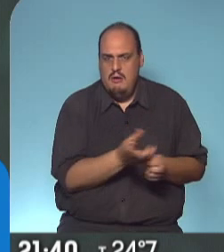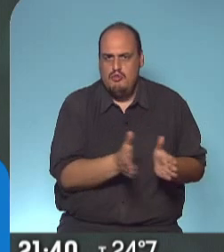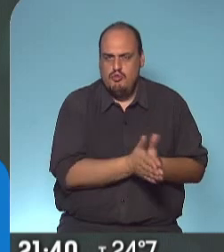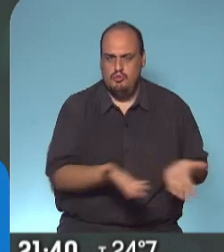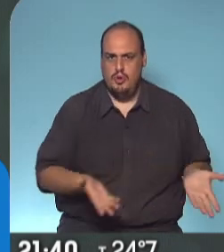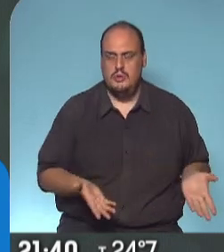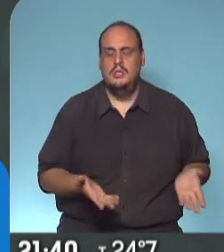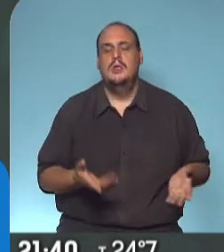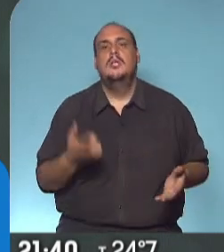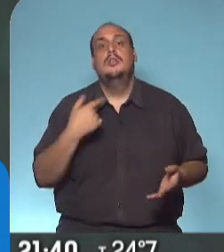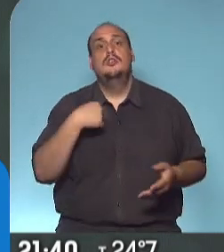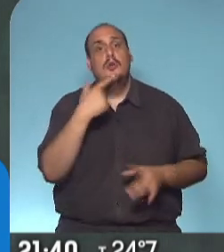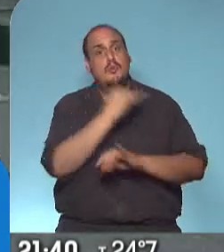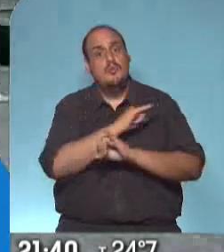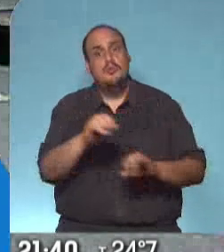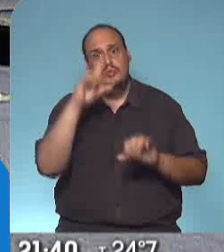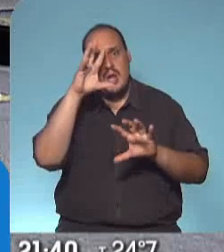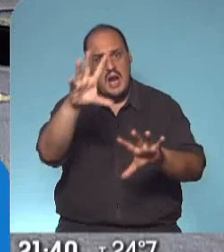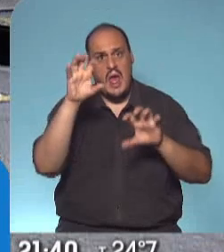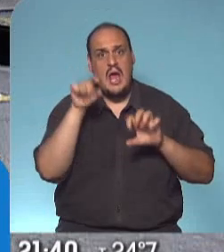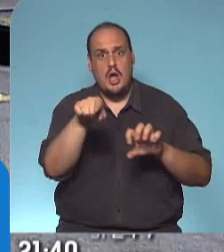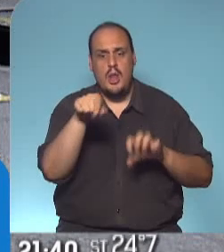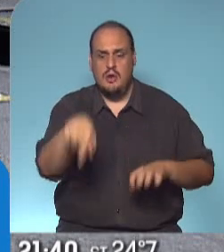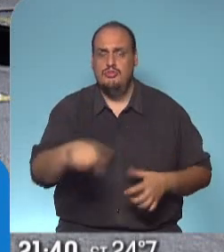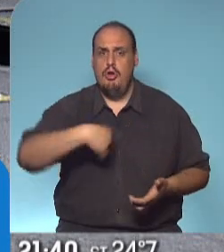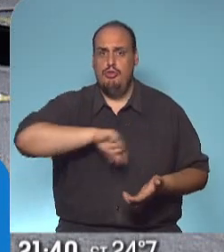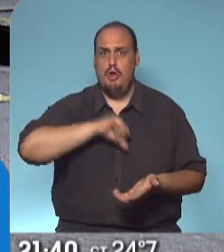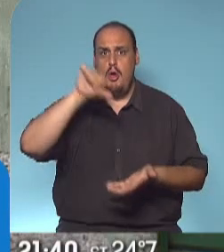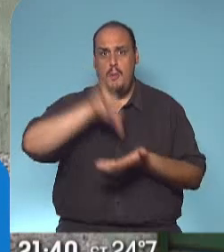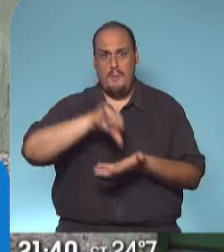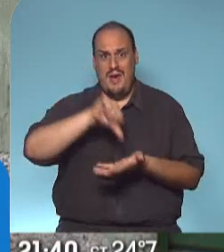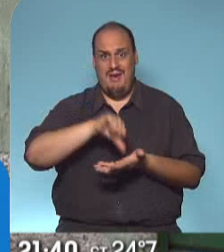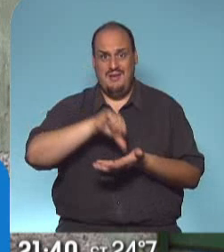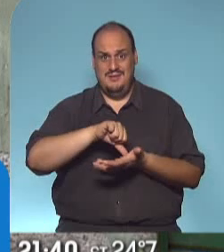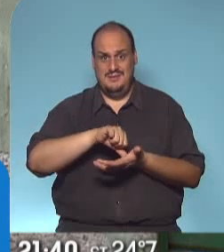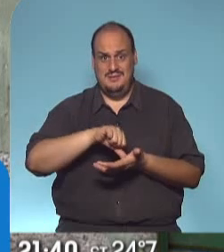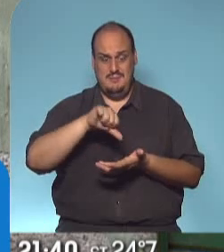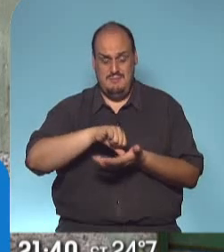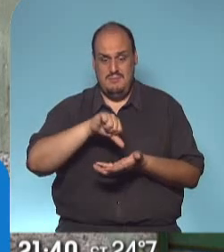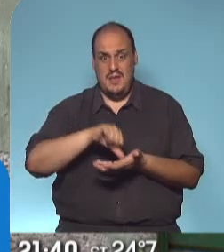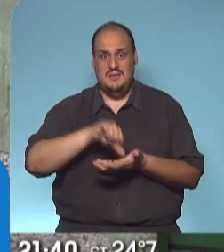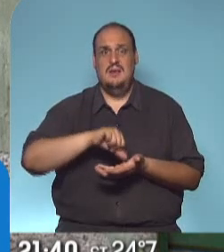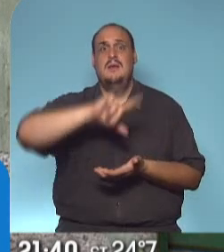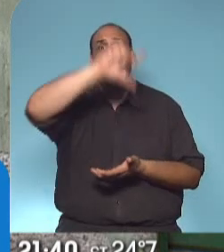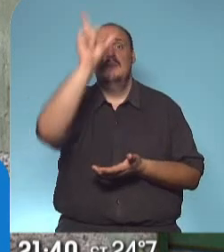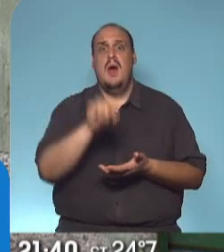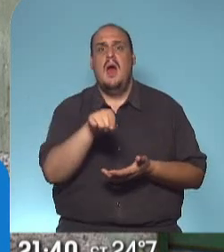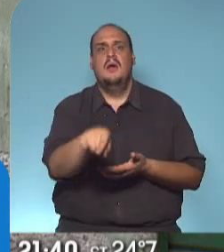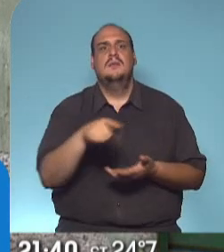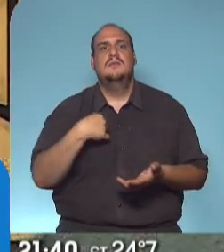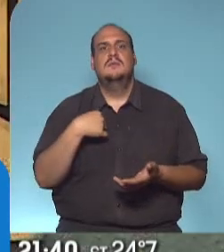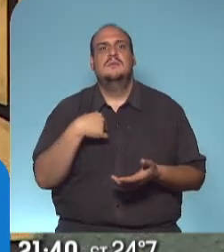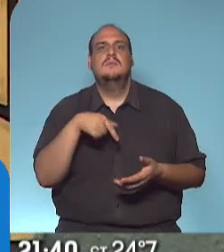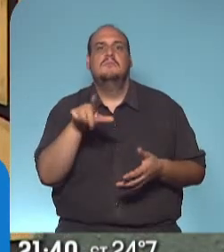Yo lo que quiero recordar es que nosotros vivimos en un país donde una parte de la población tiene una expectativa de vida que,